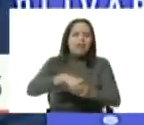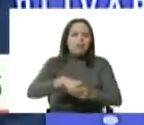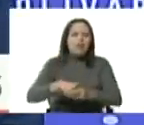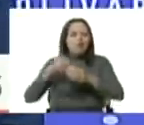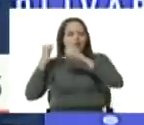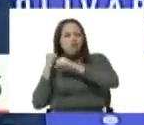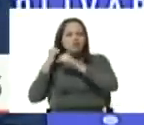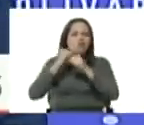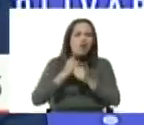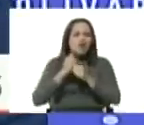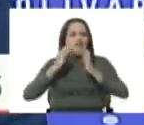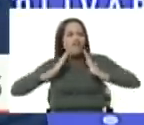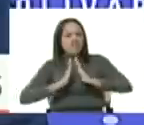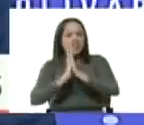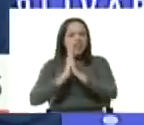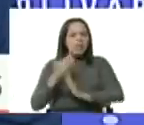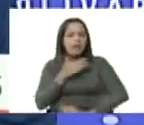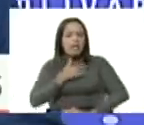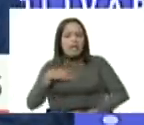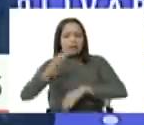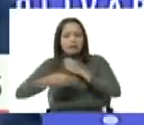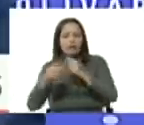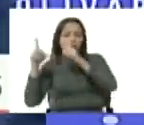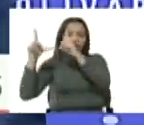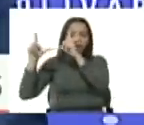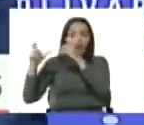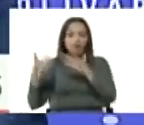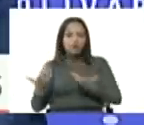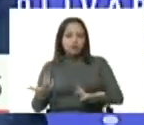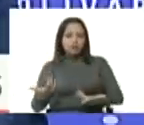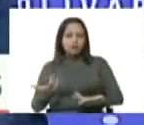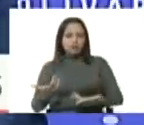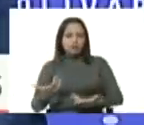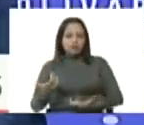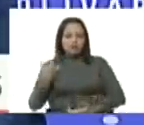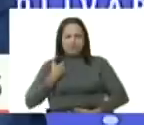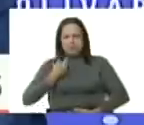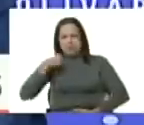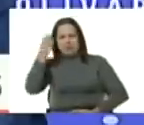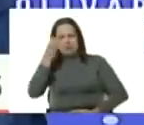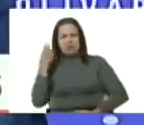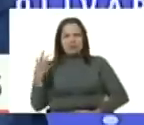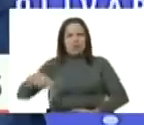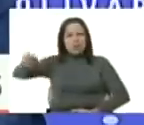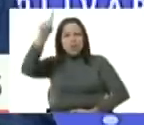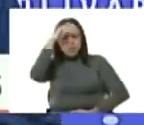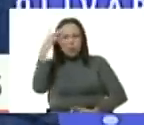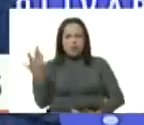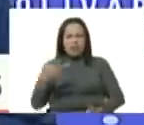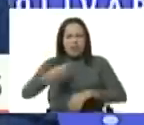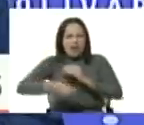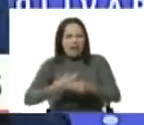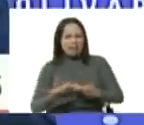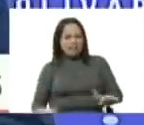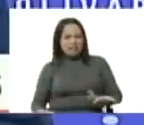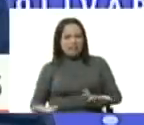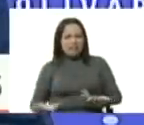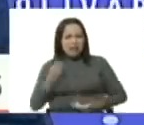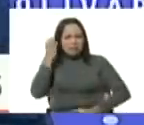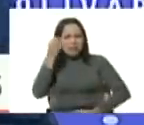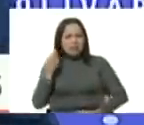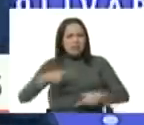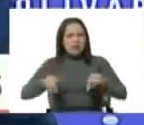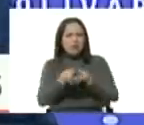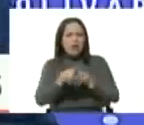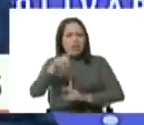de una virgen para que me tomen una foto. Me parece la cosa más ridícula y estúpida que hay. Me parece muy estúpido y